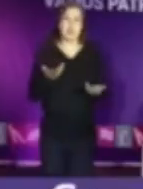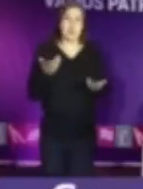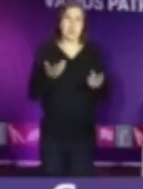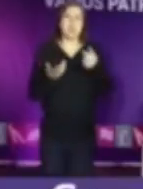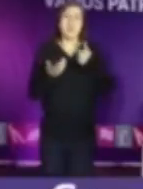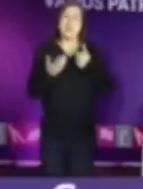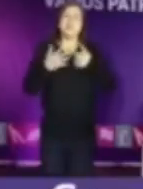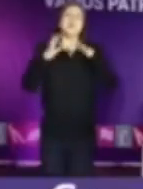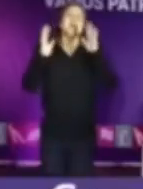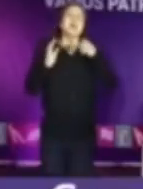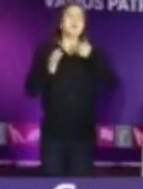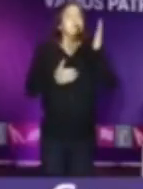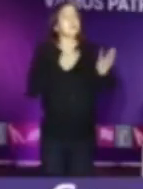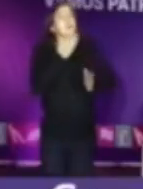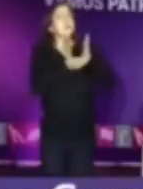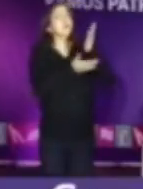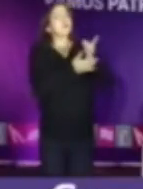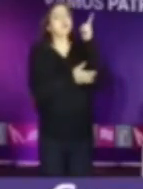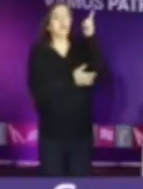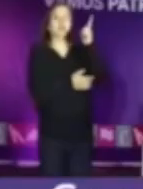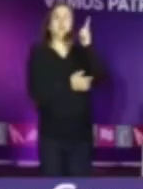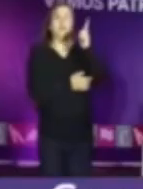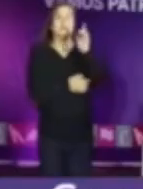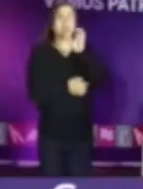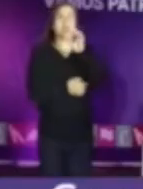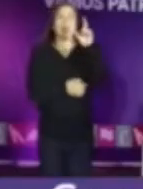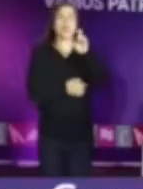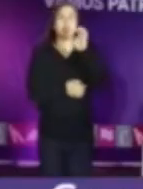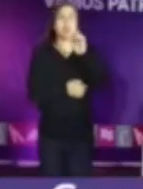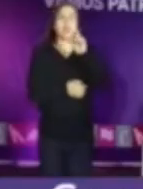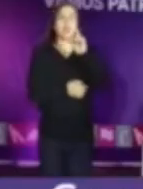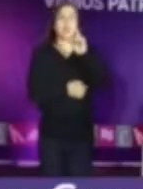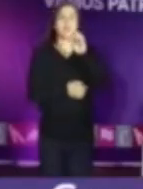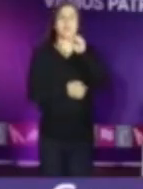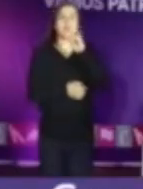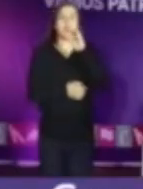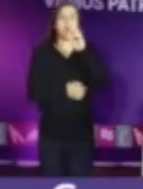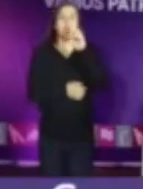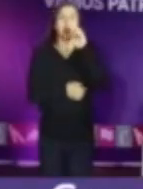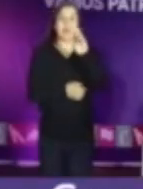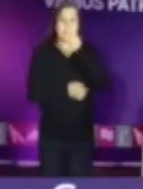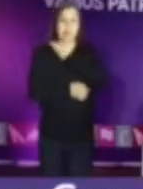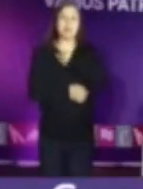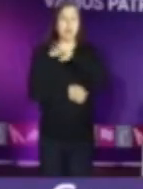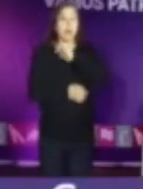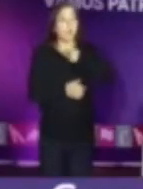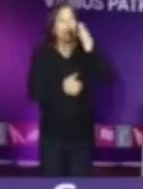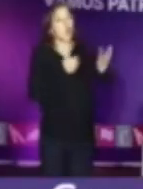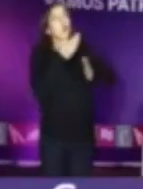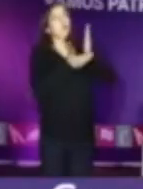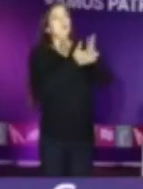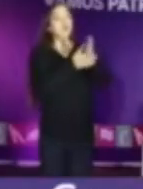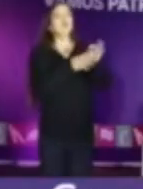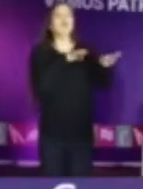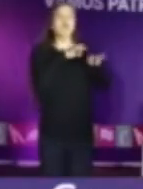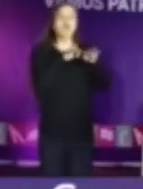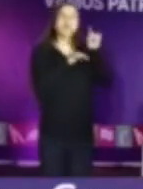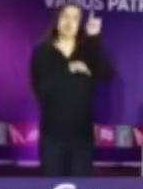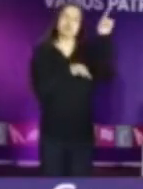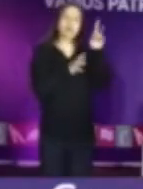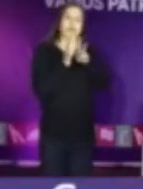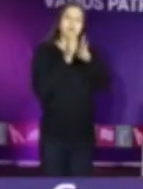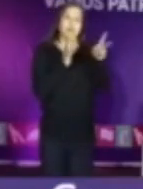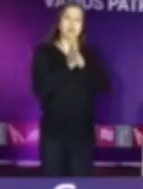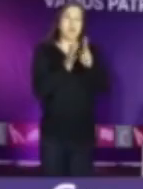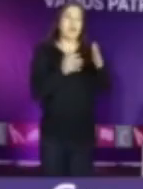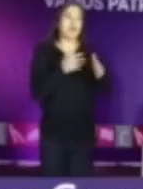como corresponsal del Excelsior a España. Iba yo por un par de años. Al final fueron 15 años. Me